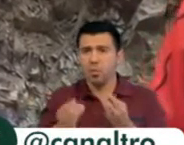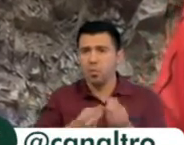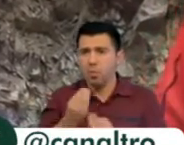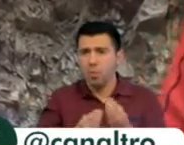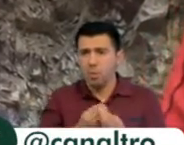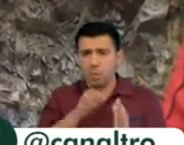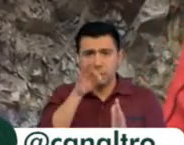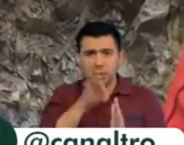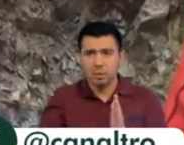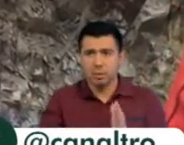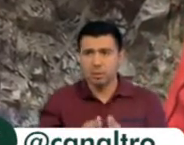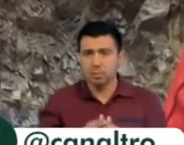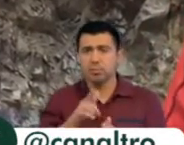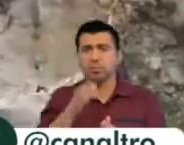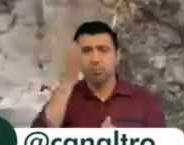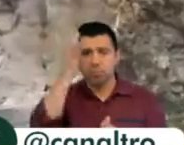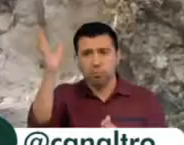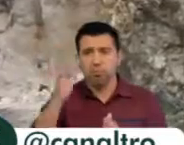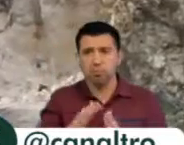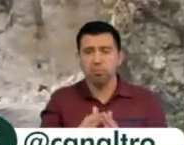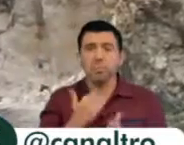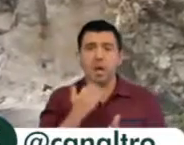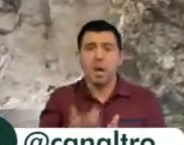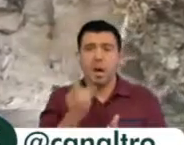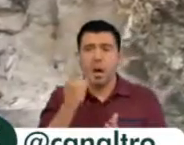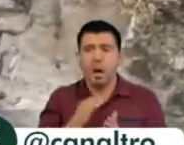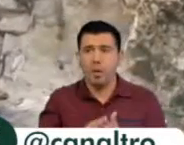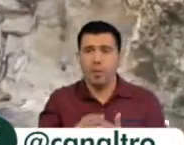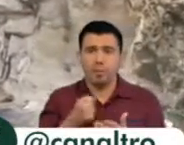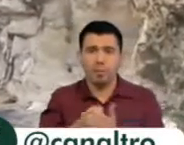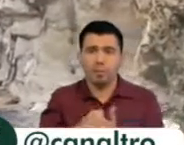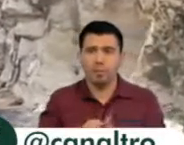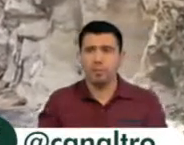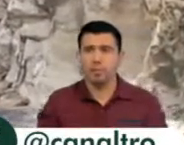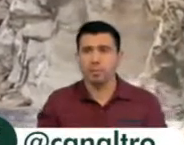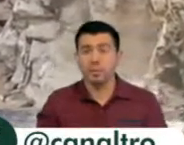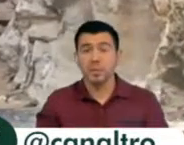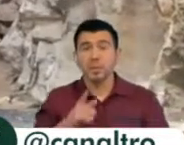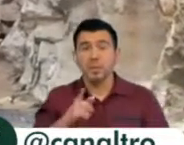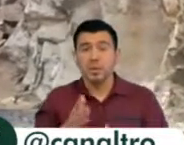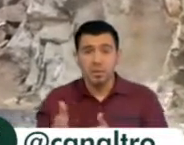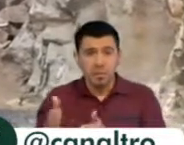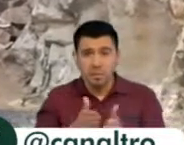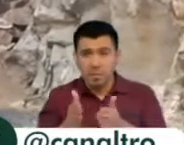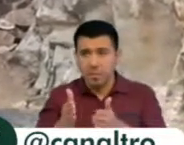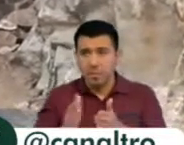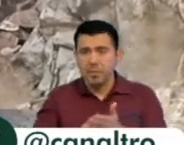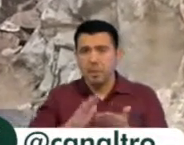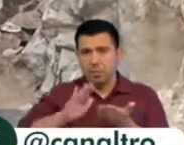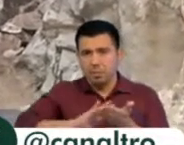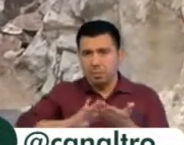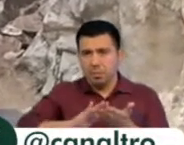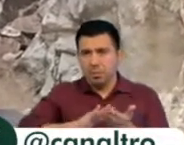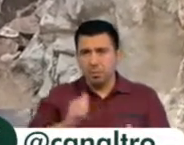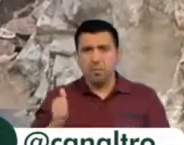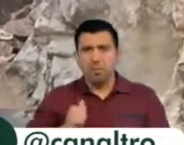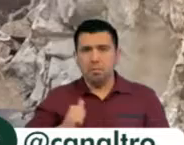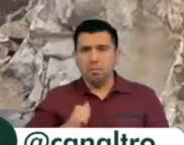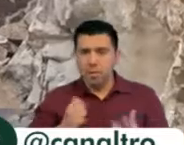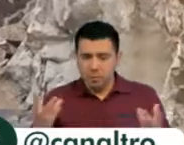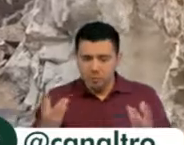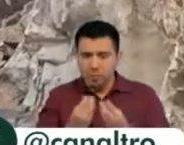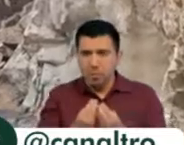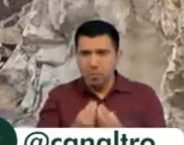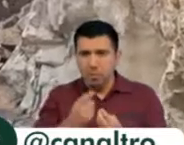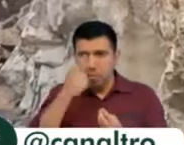no toman cartas en el asunto, puede suceder algo. Es así que los usuarios de la vía tomaron la decisión de actuar por sus propios medios para